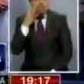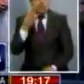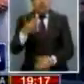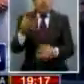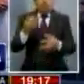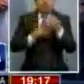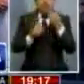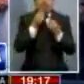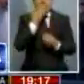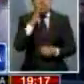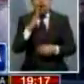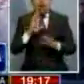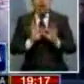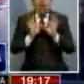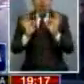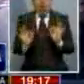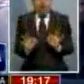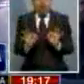salir adelante.